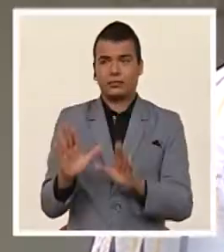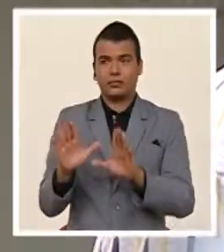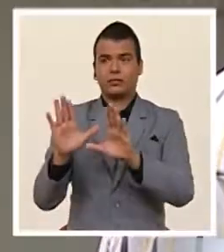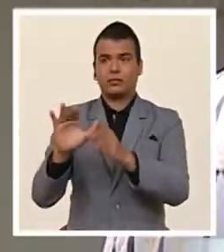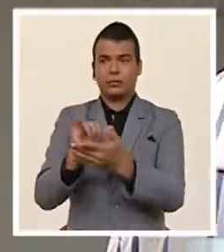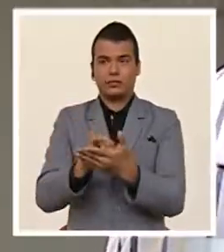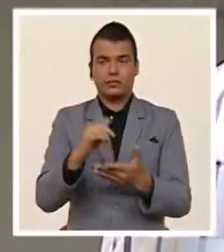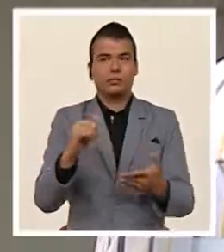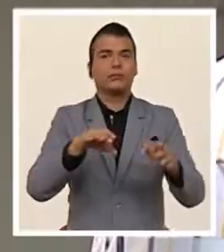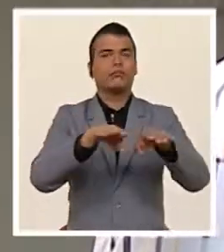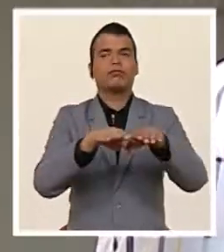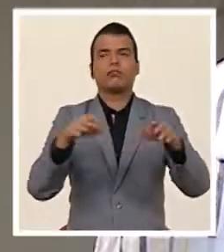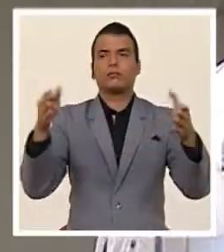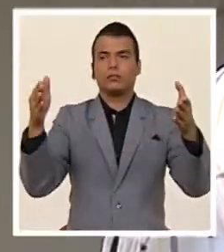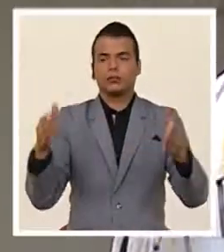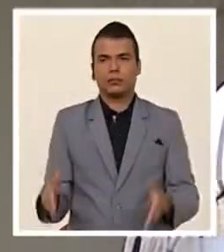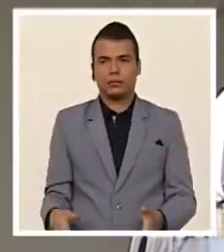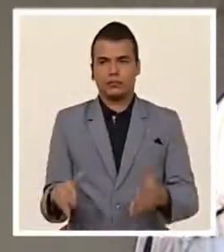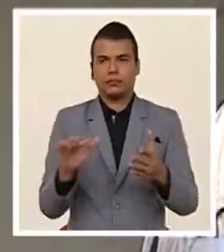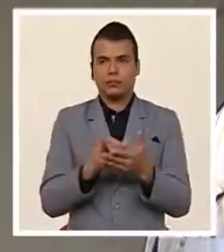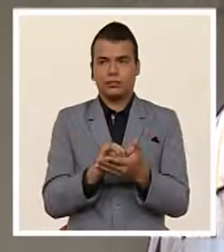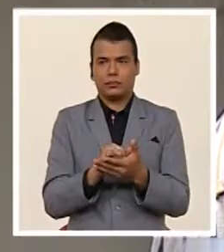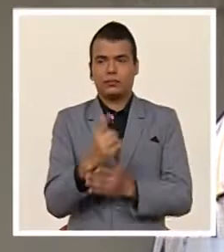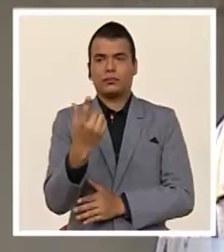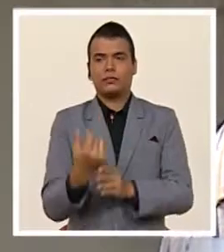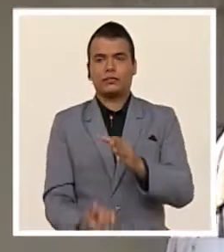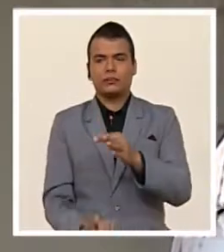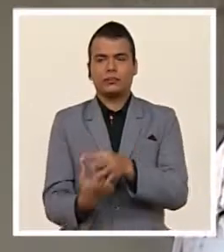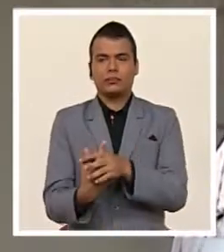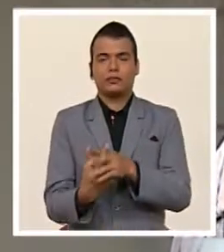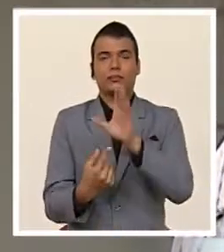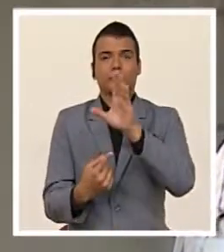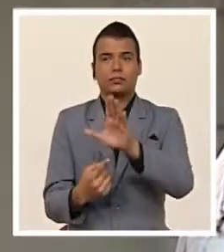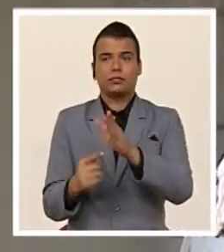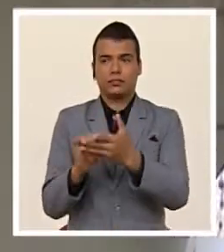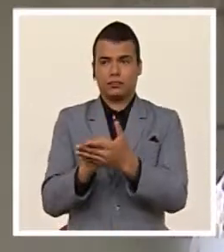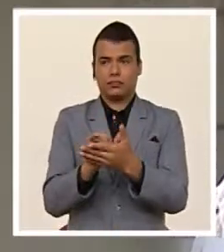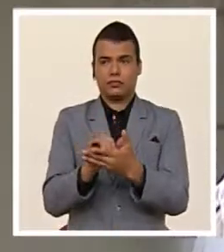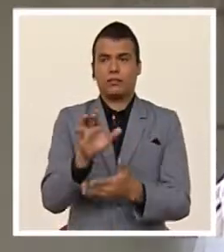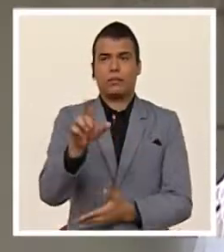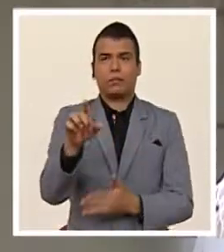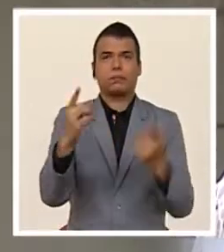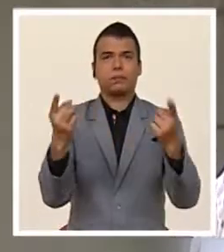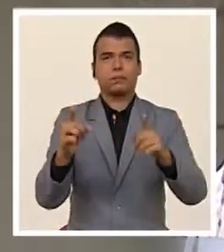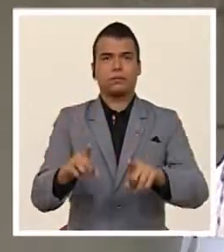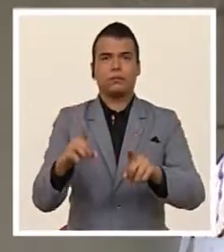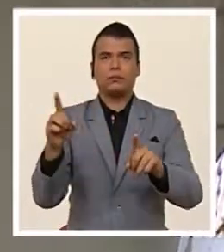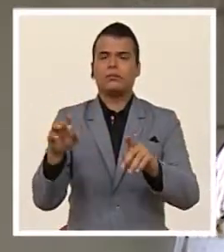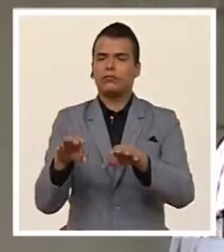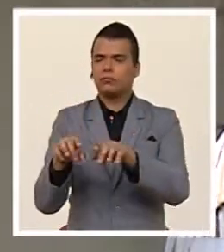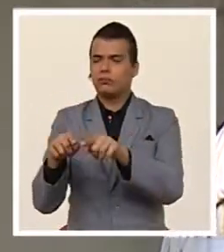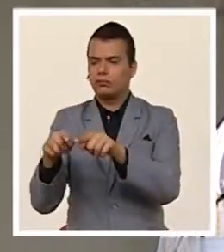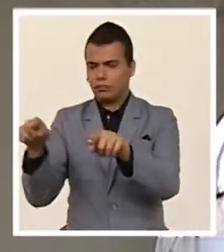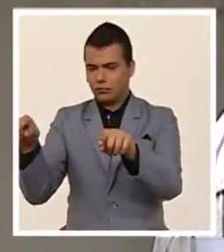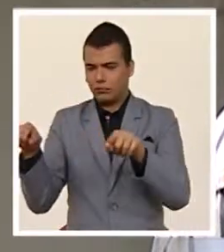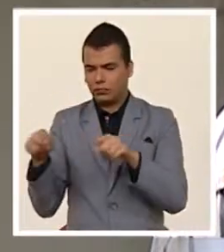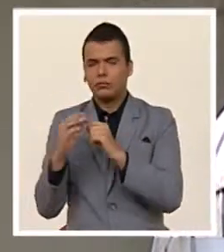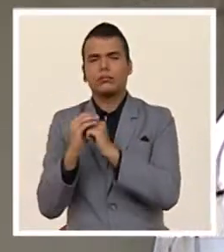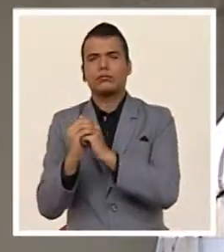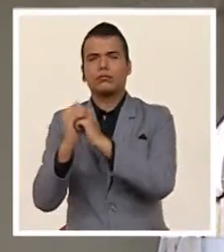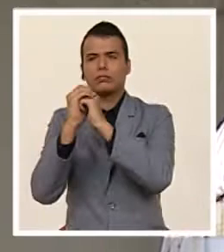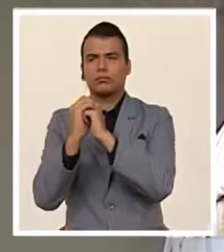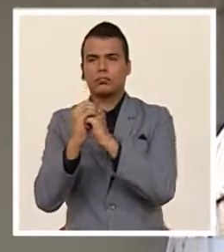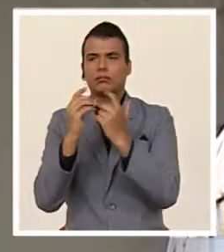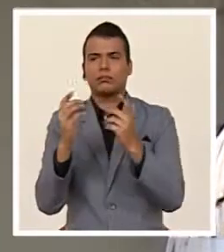estaba una mesa un altar ahí estaban también el oratorio y estaba la